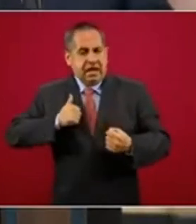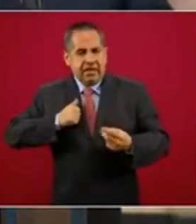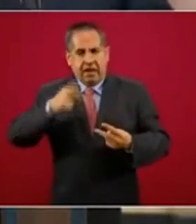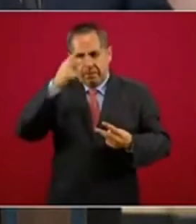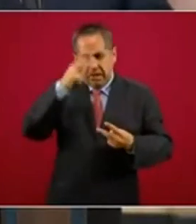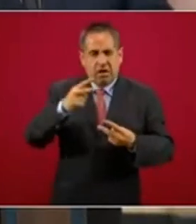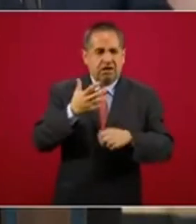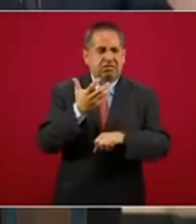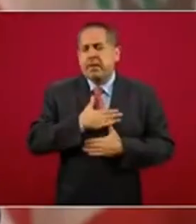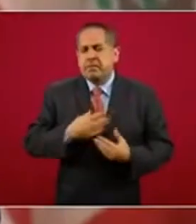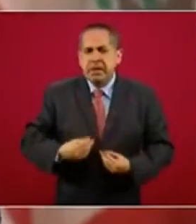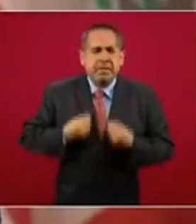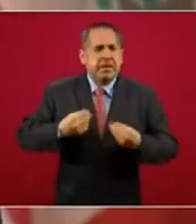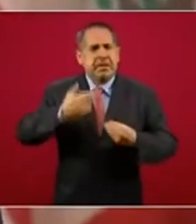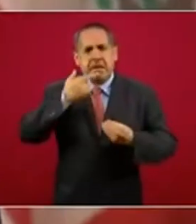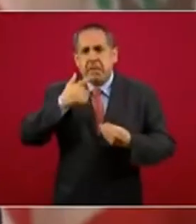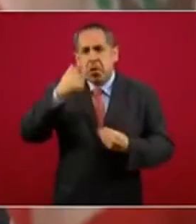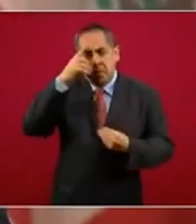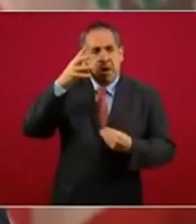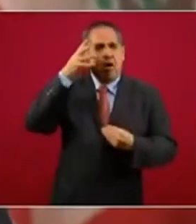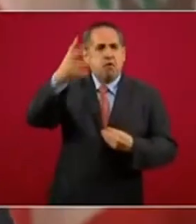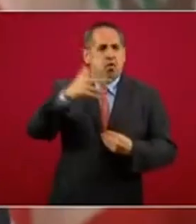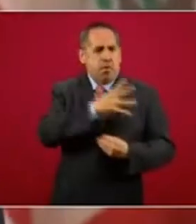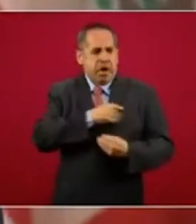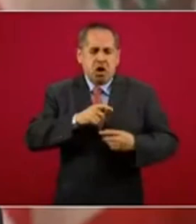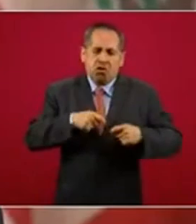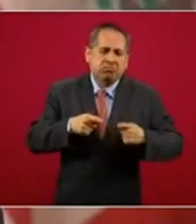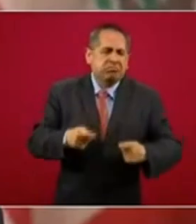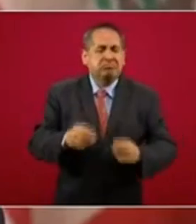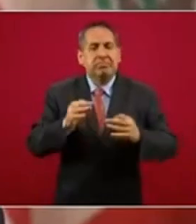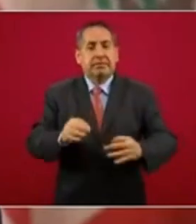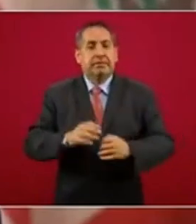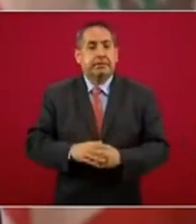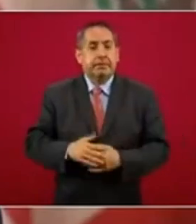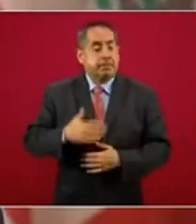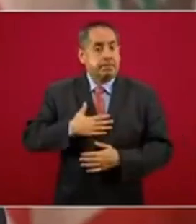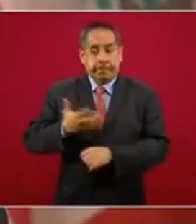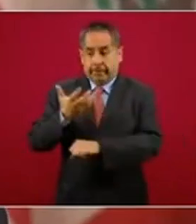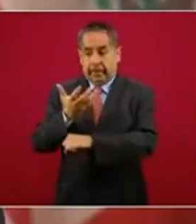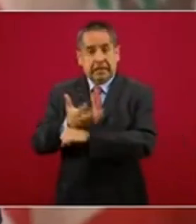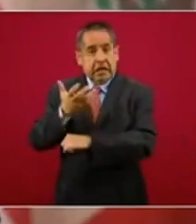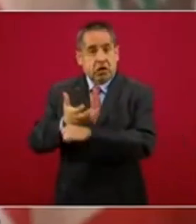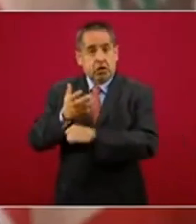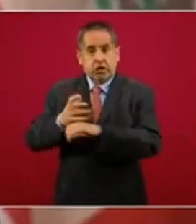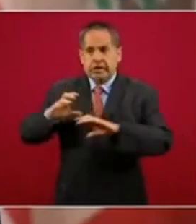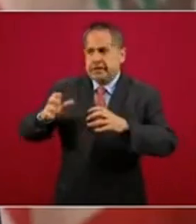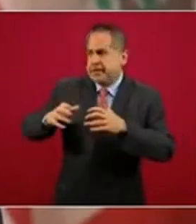fallas. Se acabó, así pasa. Ahora muévete, matachinches. Todos tienen hambre.